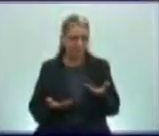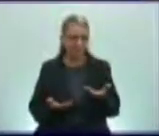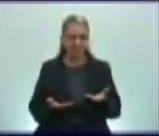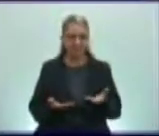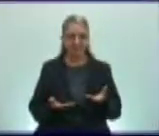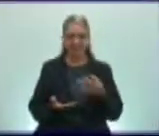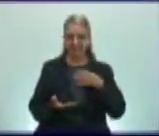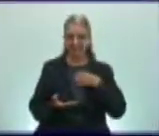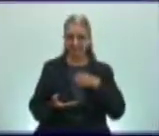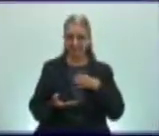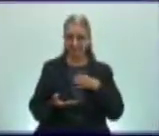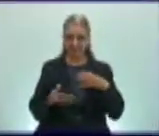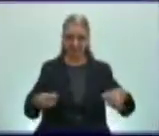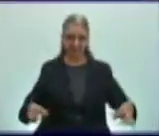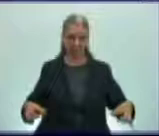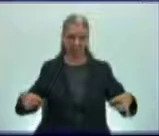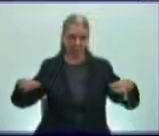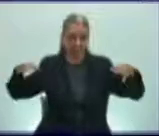Tenemos el columpio.